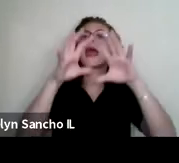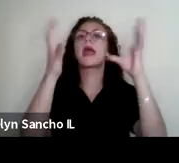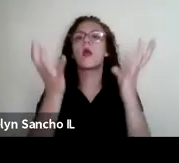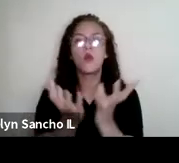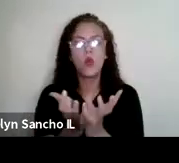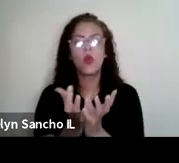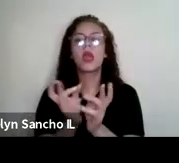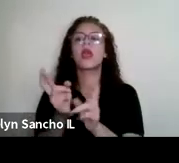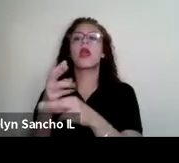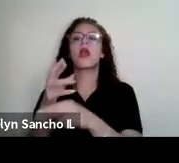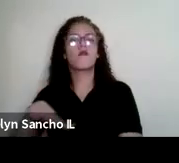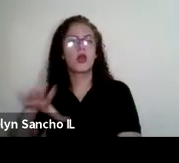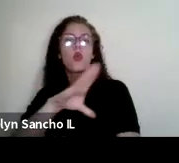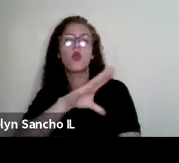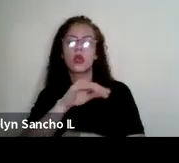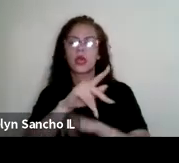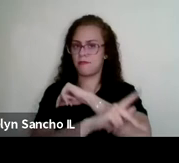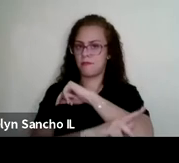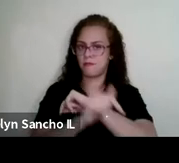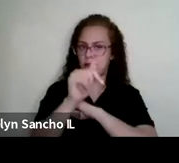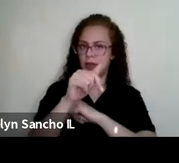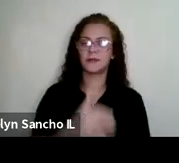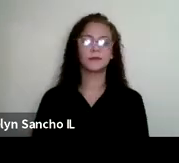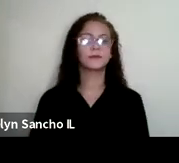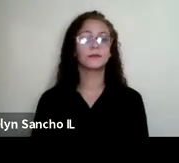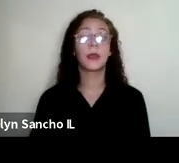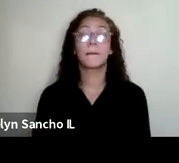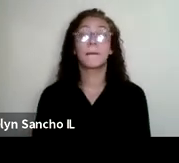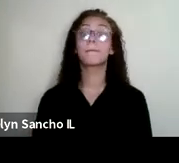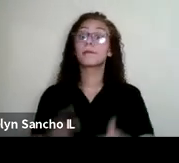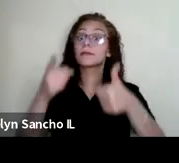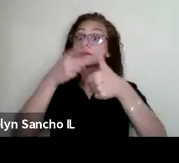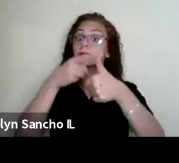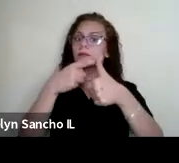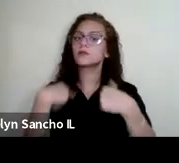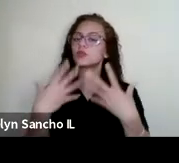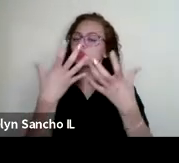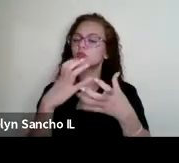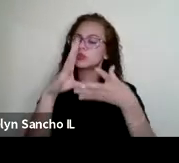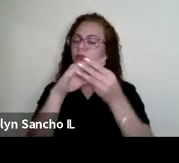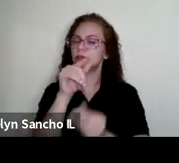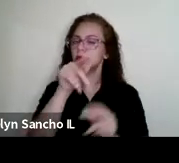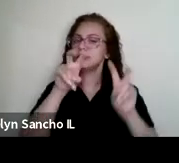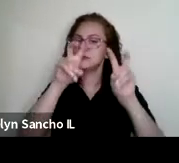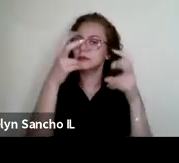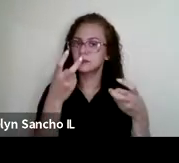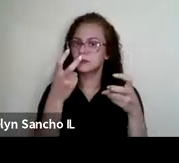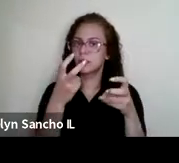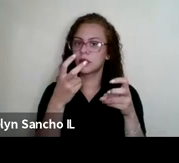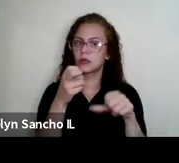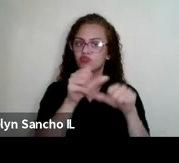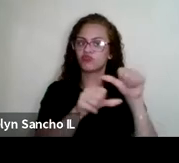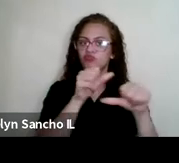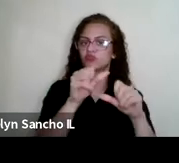en la región y en nuestro país. Primero quiero comentarles este tema del rendimiento de